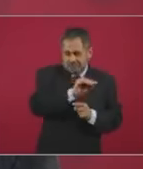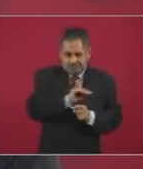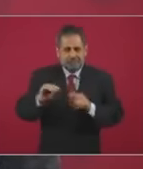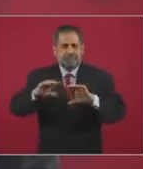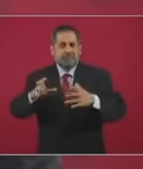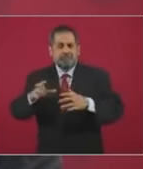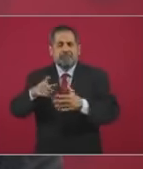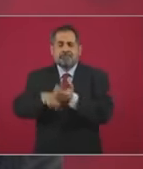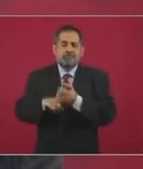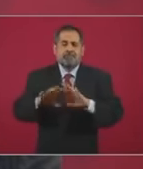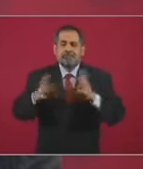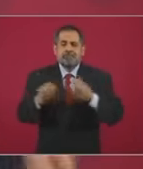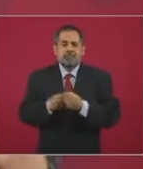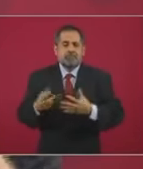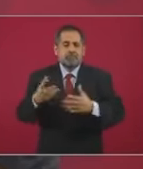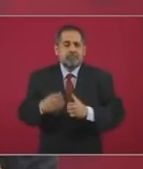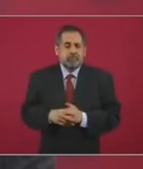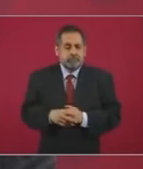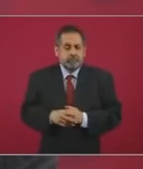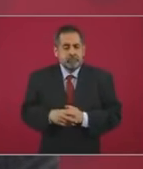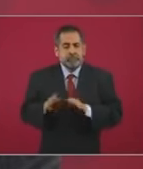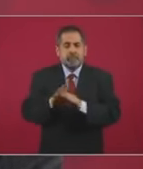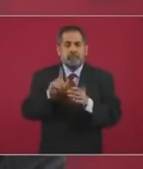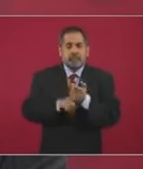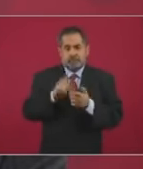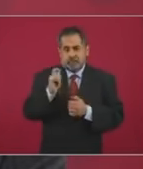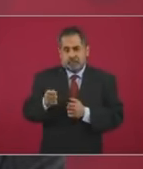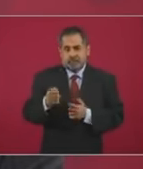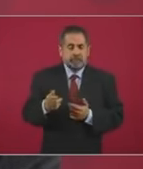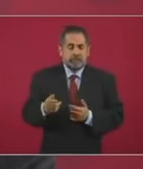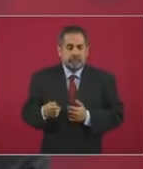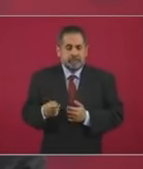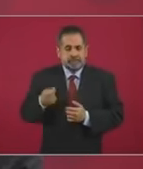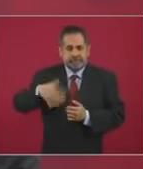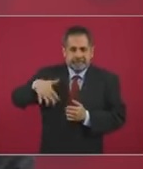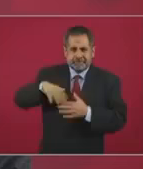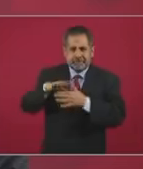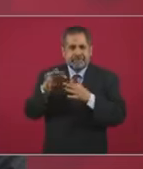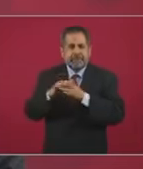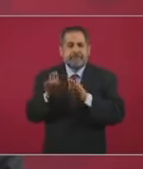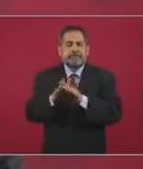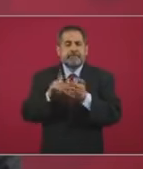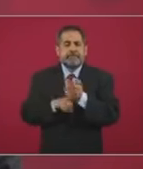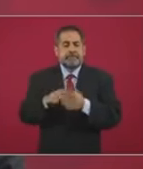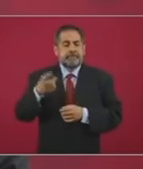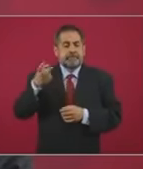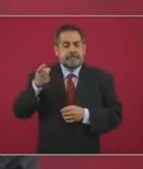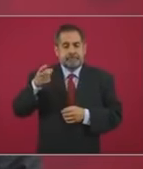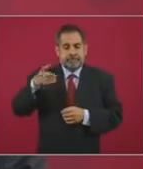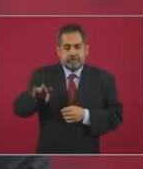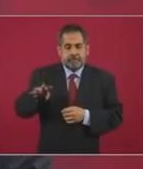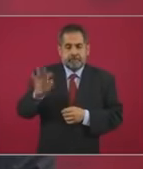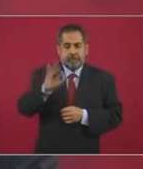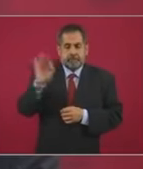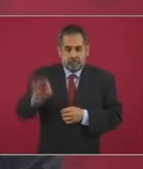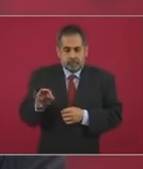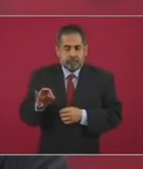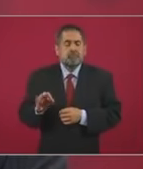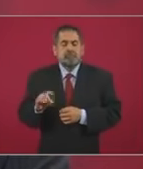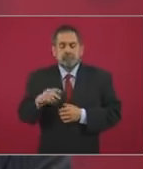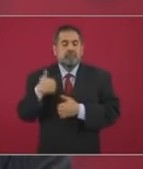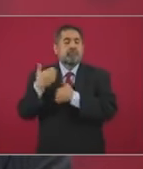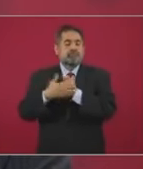con la enfermedad COVID. Y un porcentaje de ellas, justamente lo que acabo de mencionar, 39%, serán